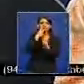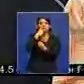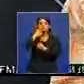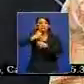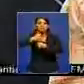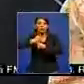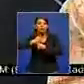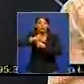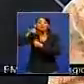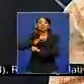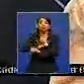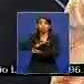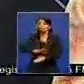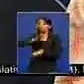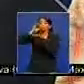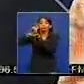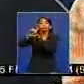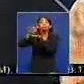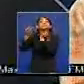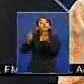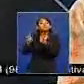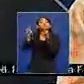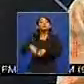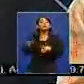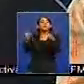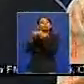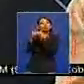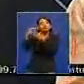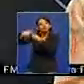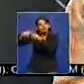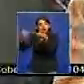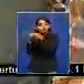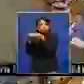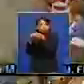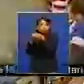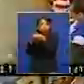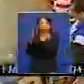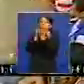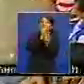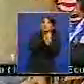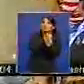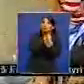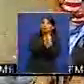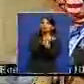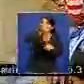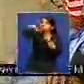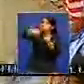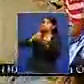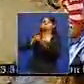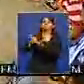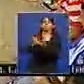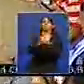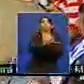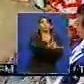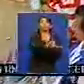a percibir sus empleos puedan inclusive asociarse. Se genera mucho empleo y todos van a salir beneficiados. Estamos